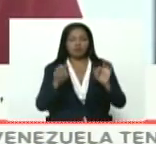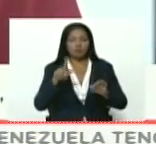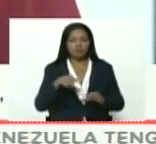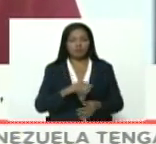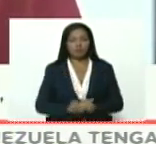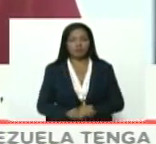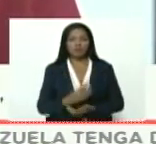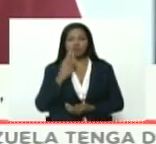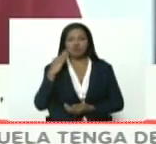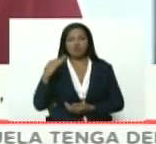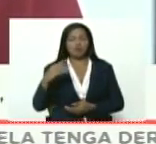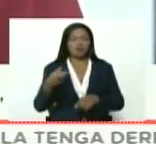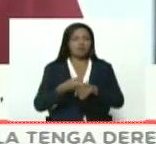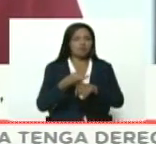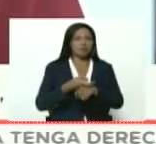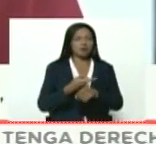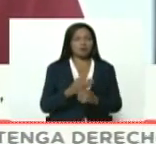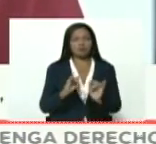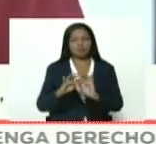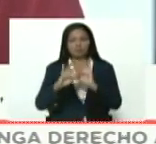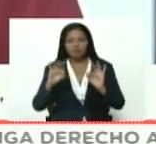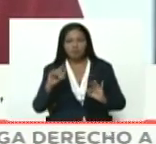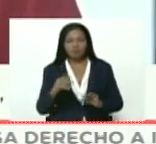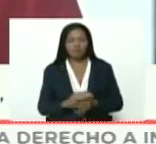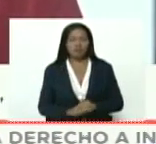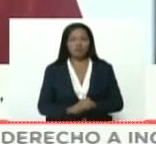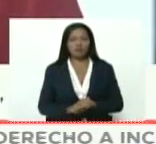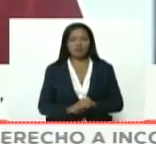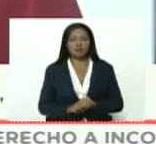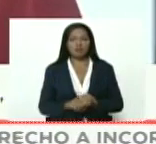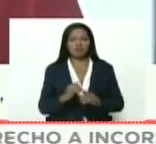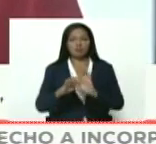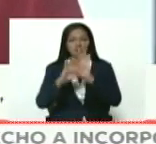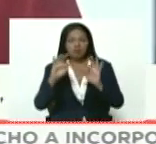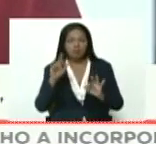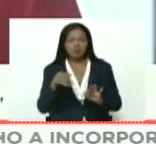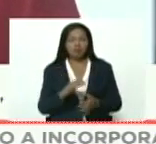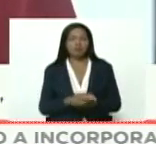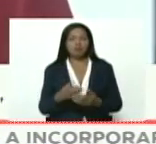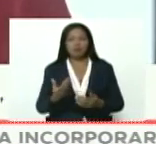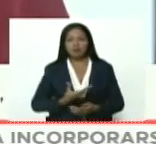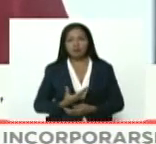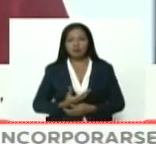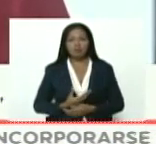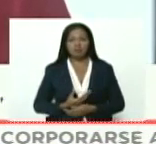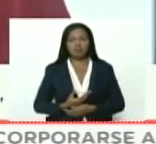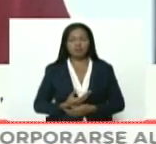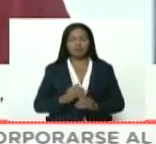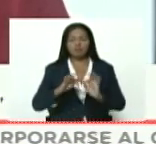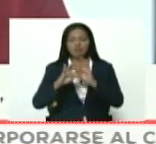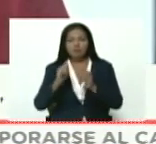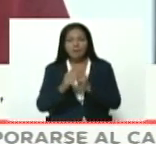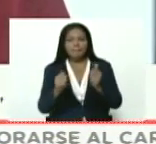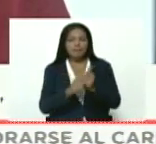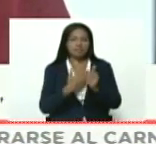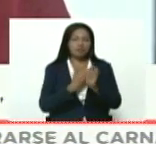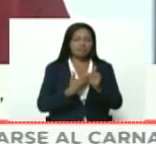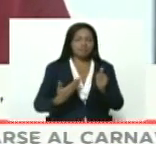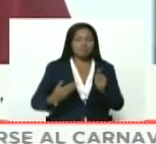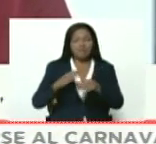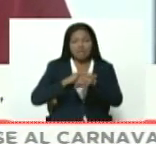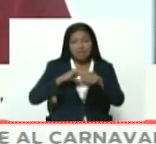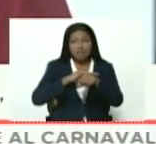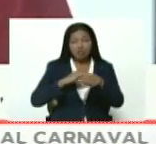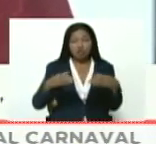Tenemos jóvenes en el gobierno, jóvenes cuadros, concejales, legisladores, alcaldes, gobernadores, viceministros. Hemos definido para ese